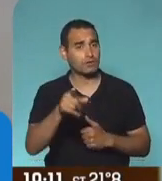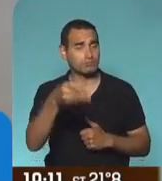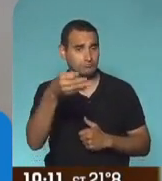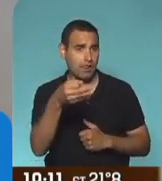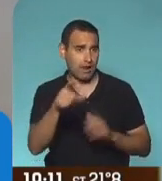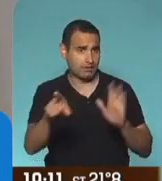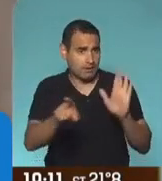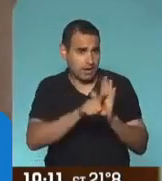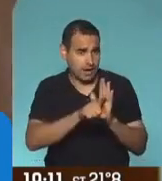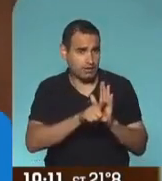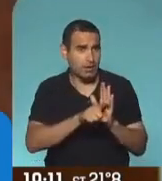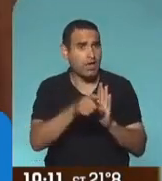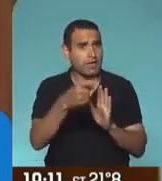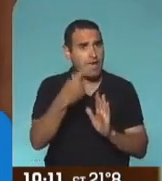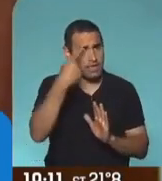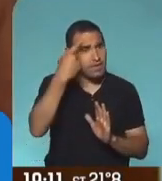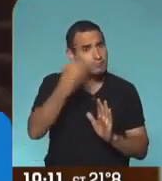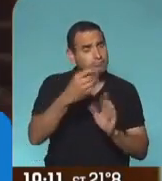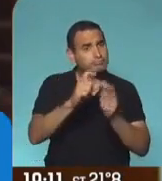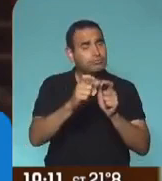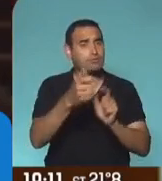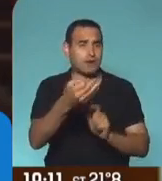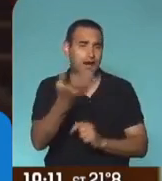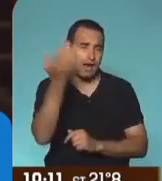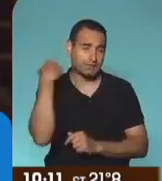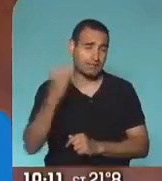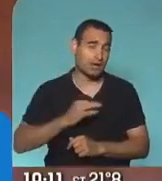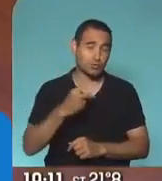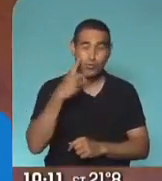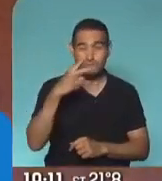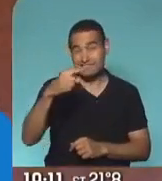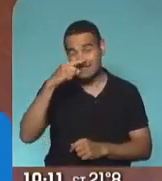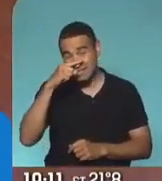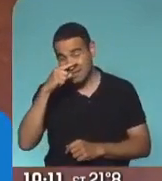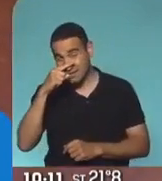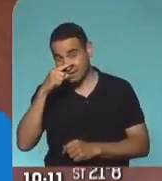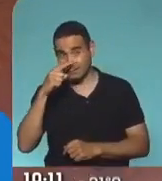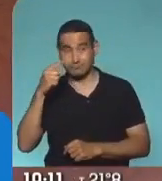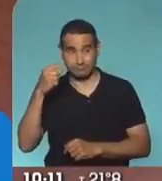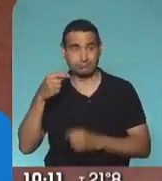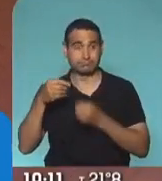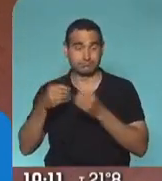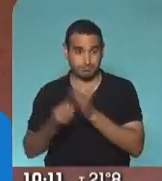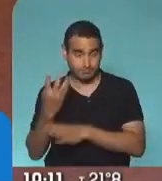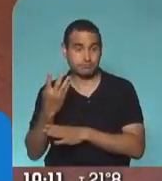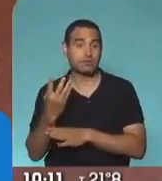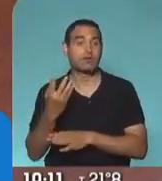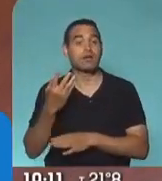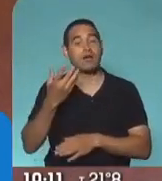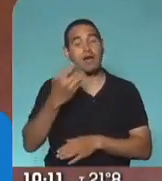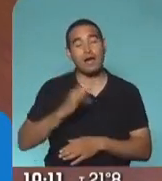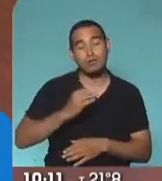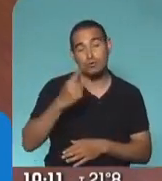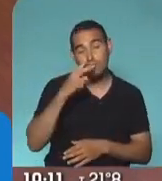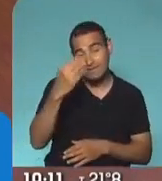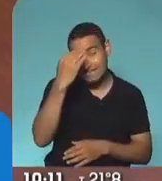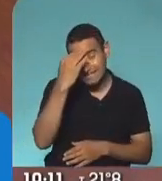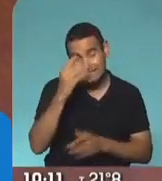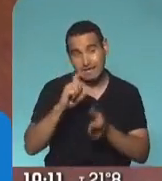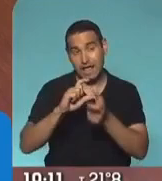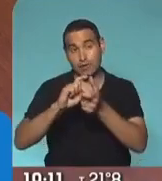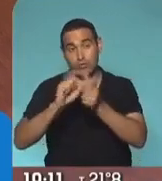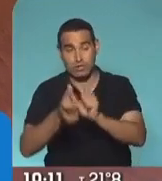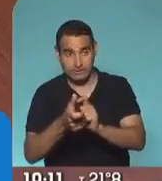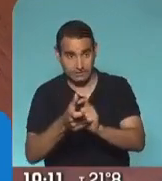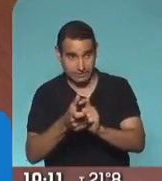jurídico a lo que era esta guía de protocolo que existe desde el año 2007, que fue actualizada en el año 2015 conforme al fallo